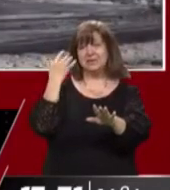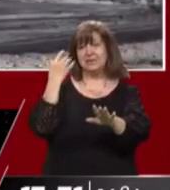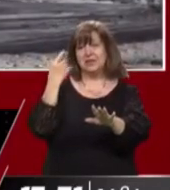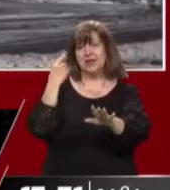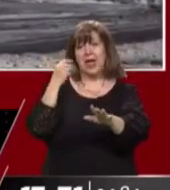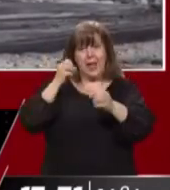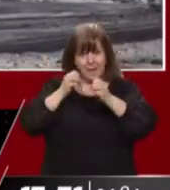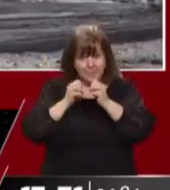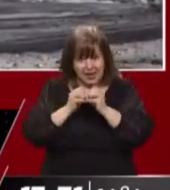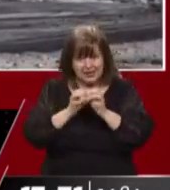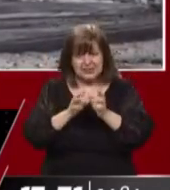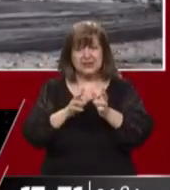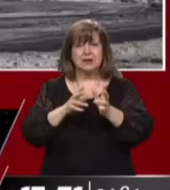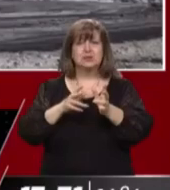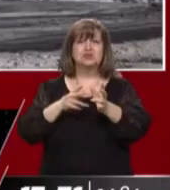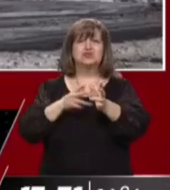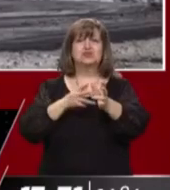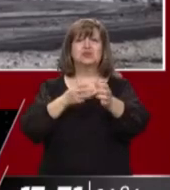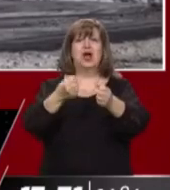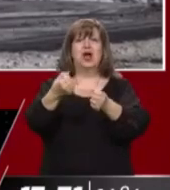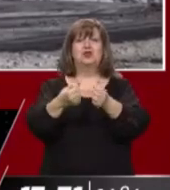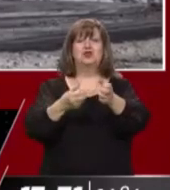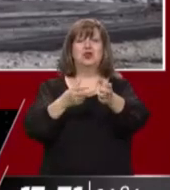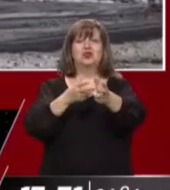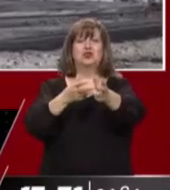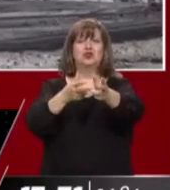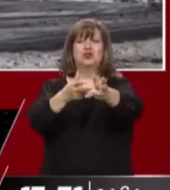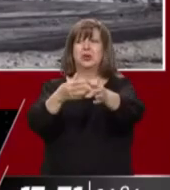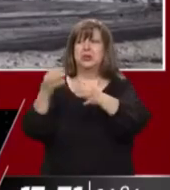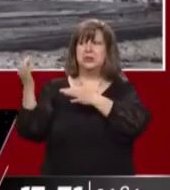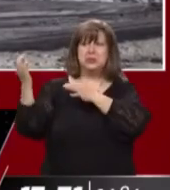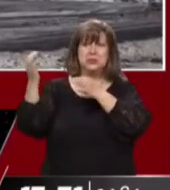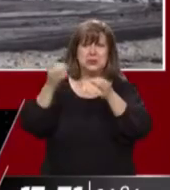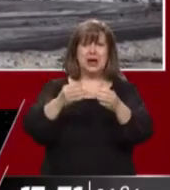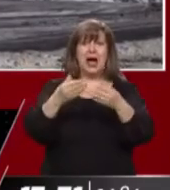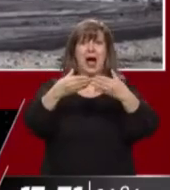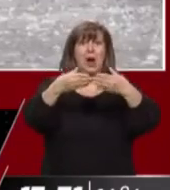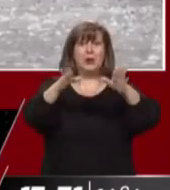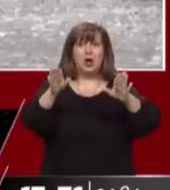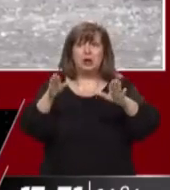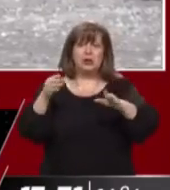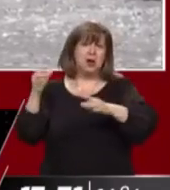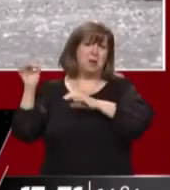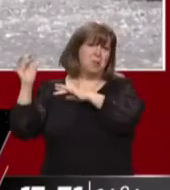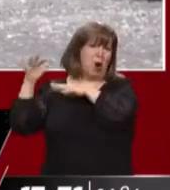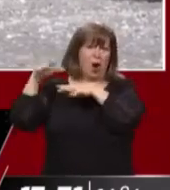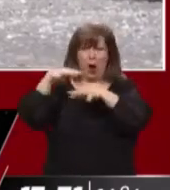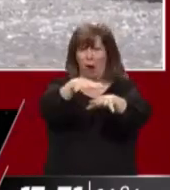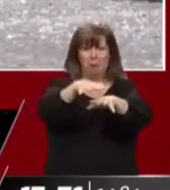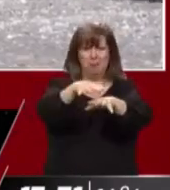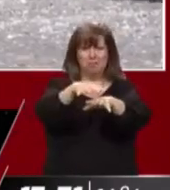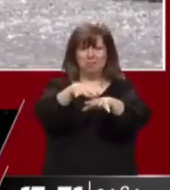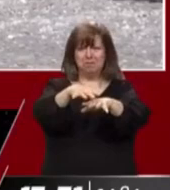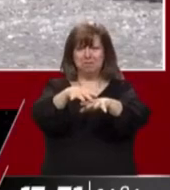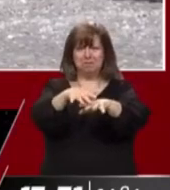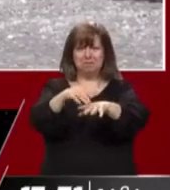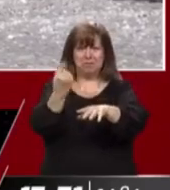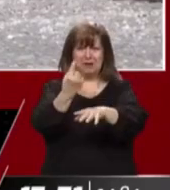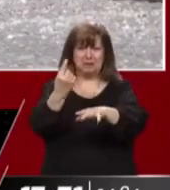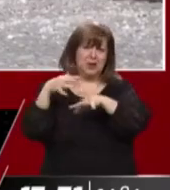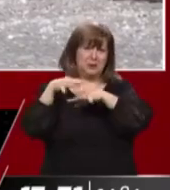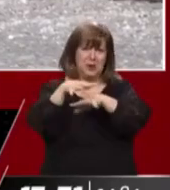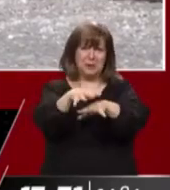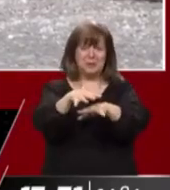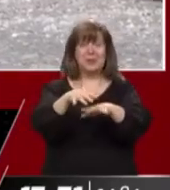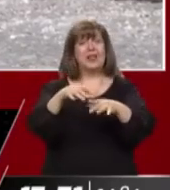esto comenzó, la cantidad de llegar los chilenos del momento mismo que habilitaron el sistema integrado Paso Cristo Redentor.